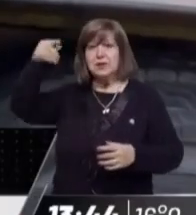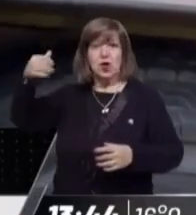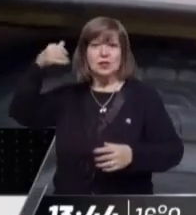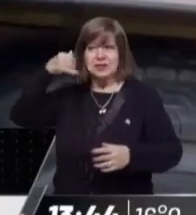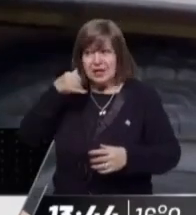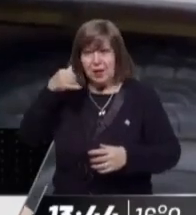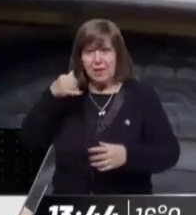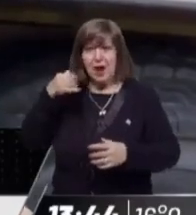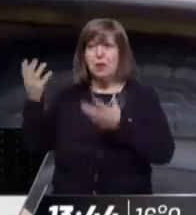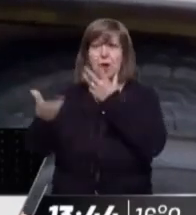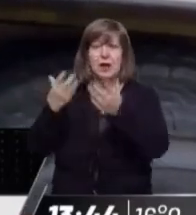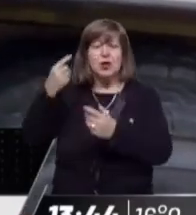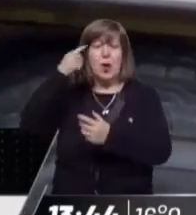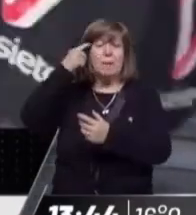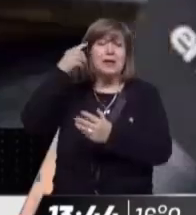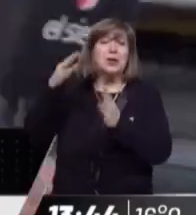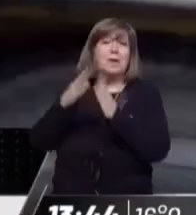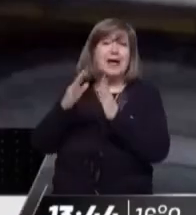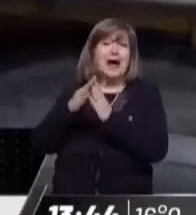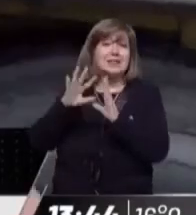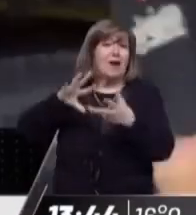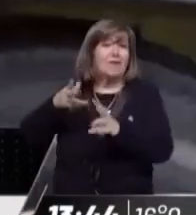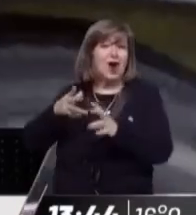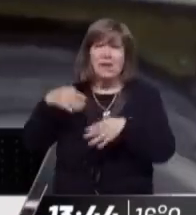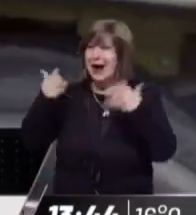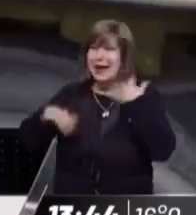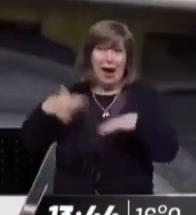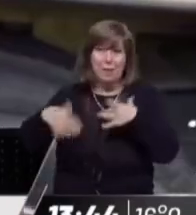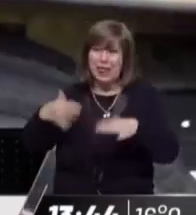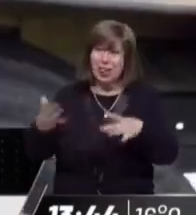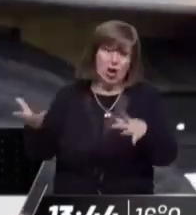perfeccionarlos, mis compañeros y todo lo demás. Gracias. Gracias.